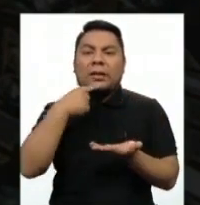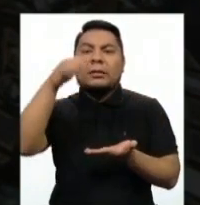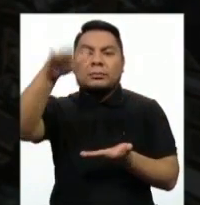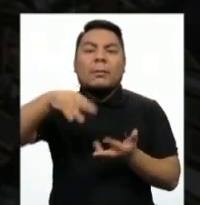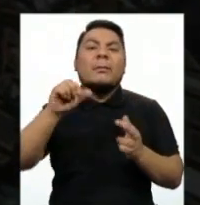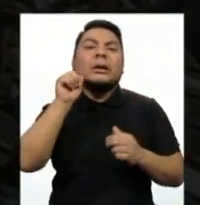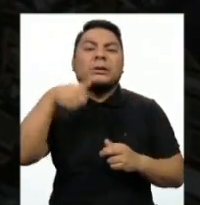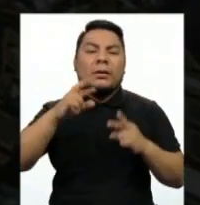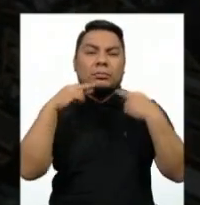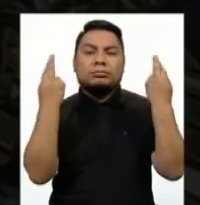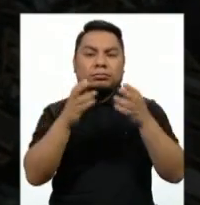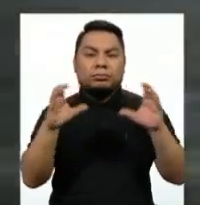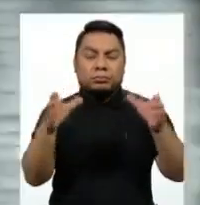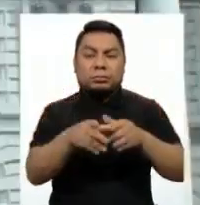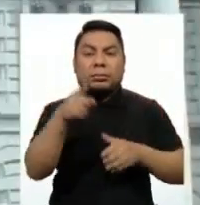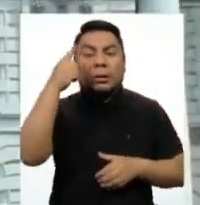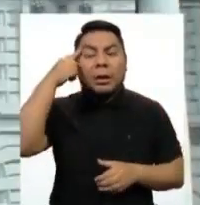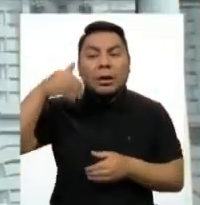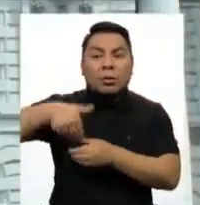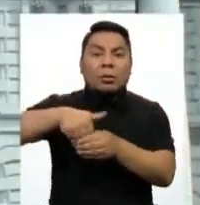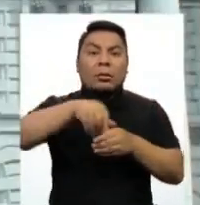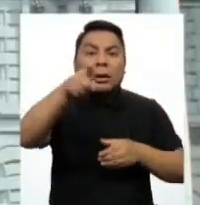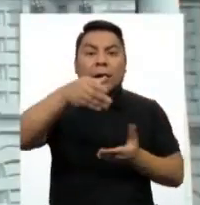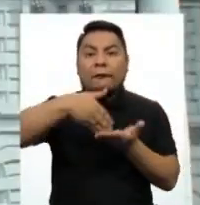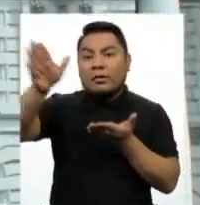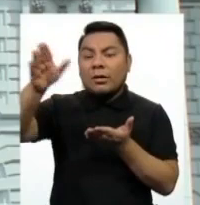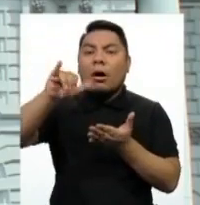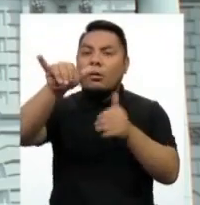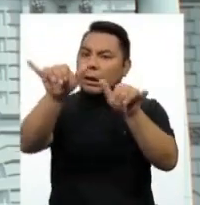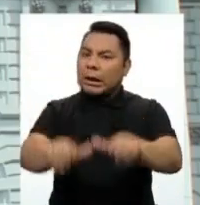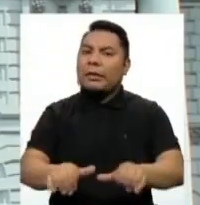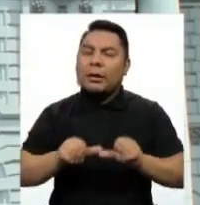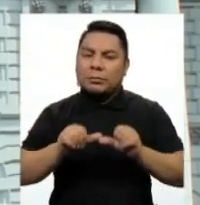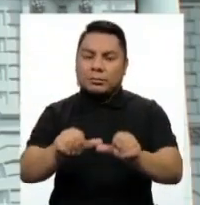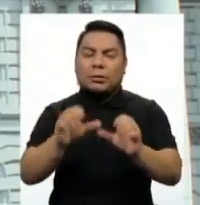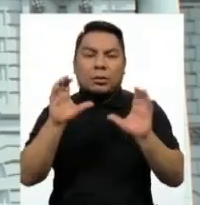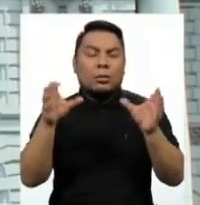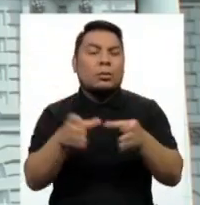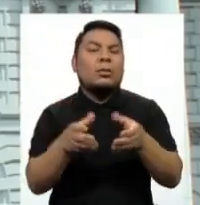la Representación Nacional. Serán necesarios 66